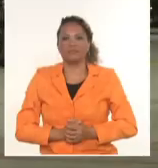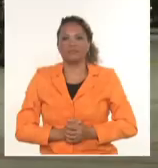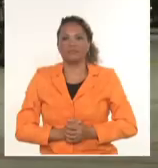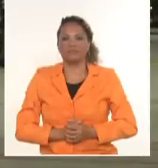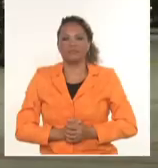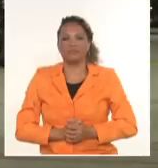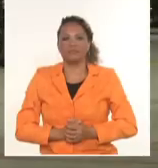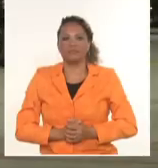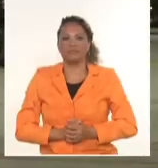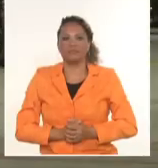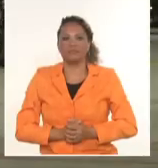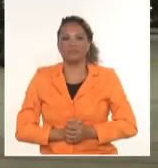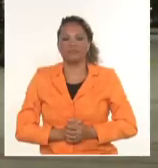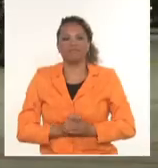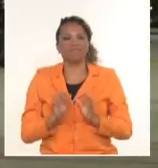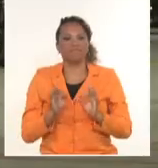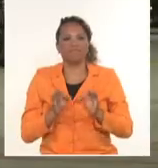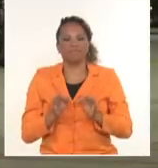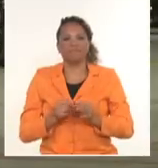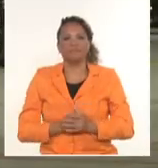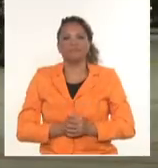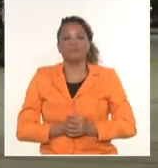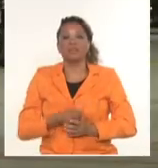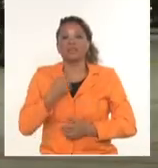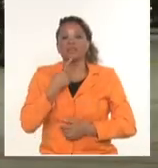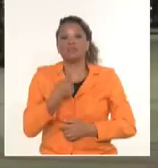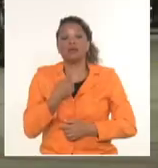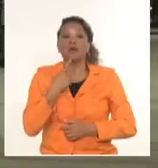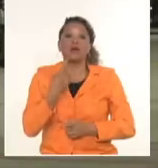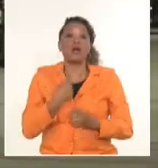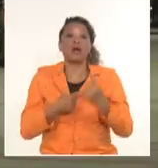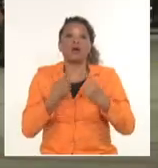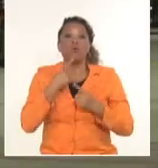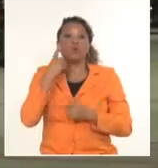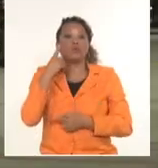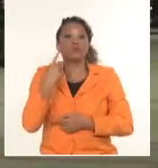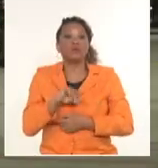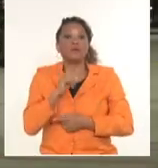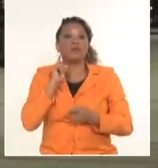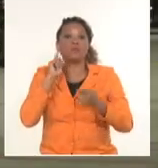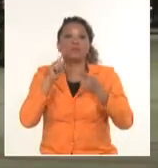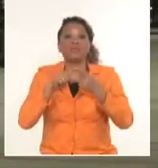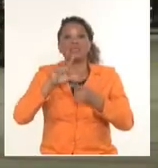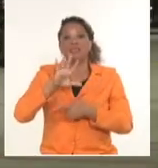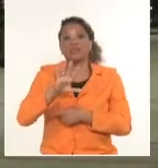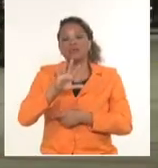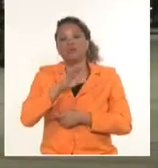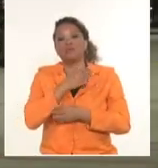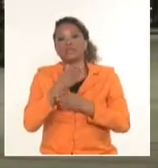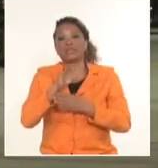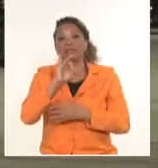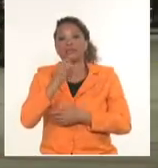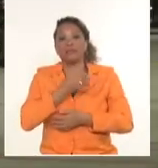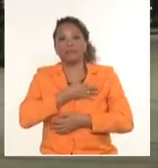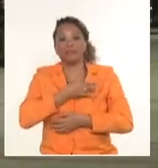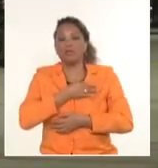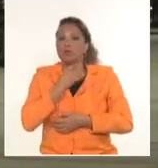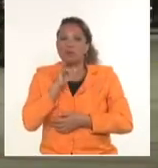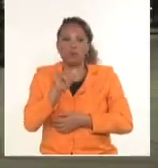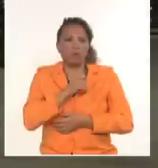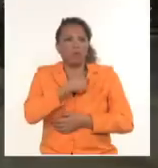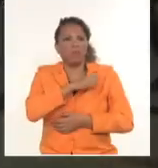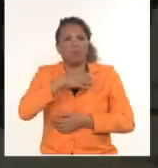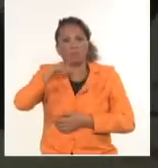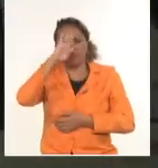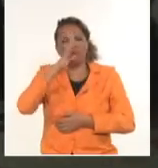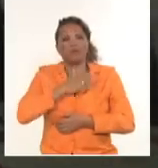palabra. Sí, efectivamente, lo decía, aun cuando no se alcanzó el propósito de 5 o 7 medallas de oro, creo que el pueblo cubano debe estar satisfecho, debe agasajar